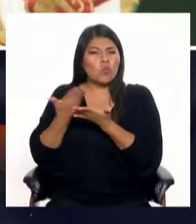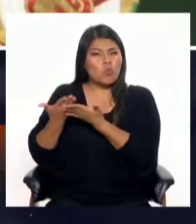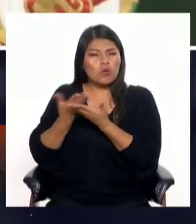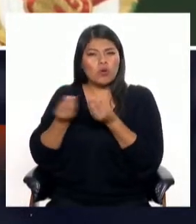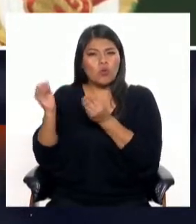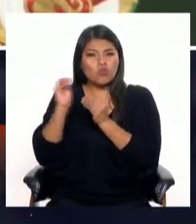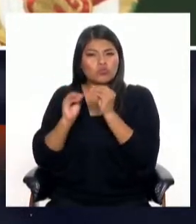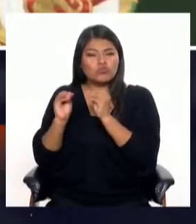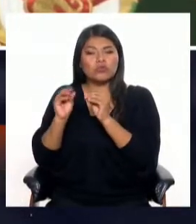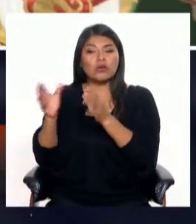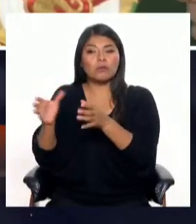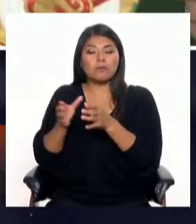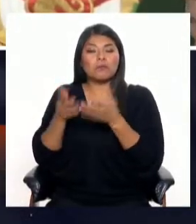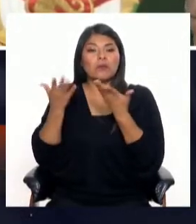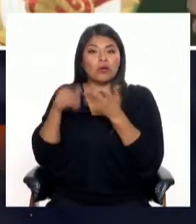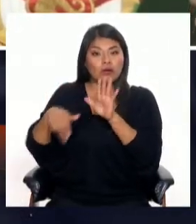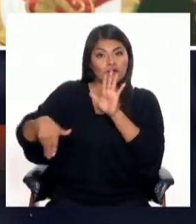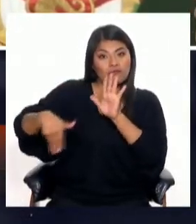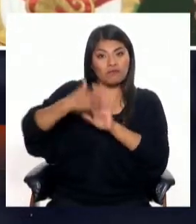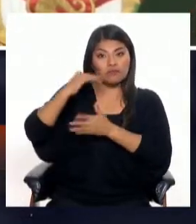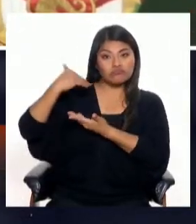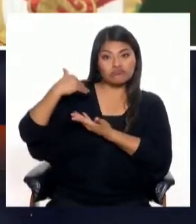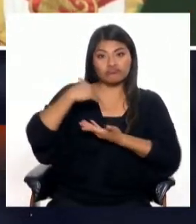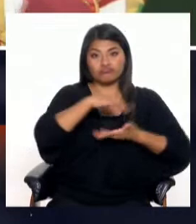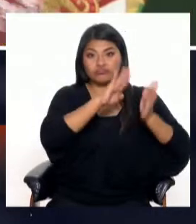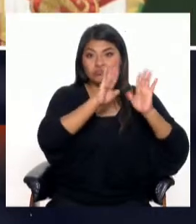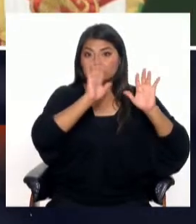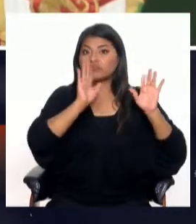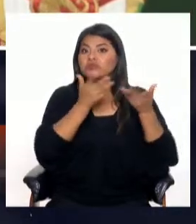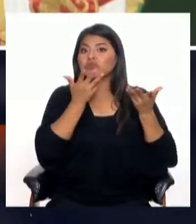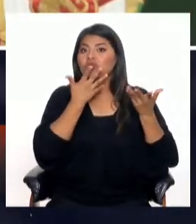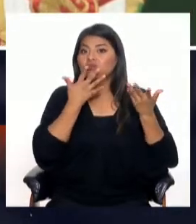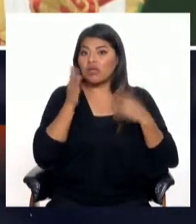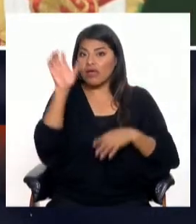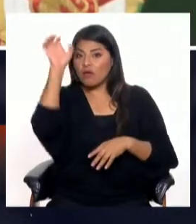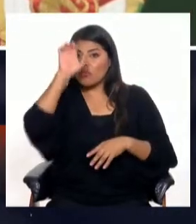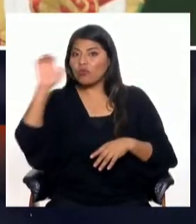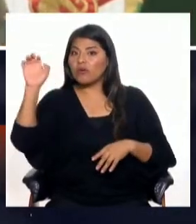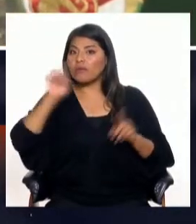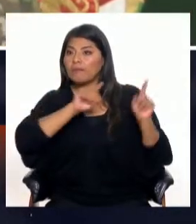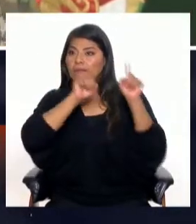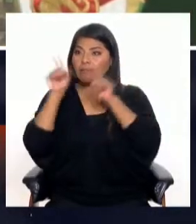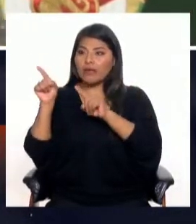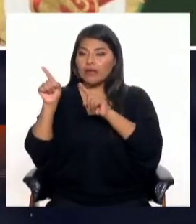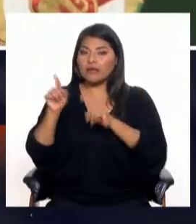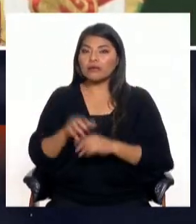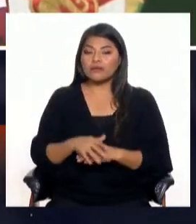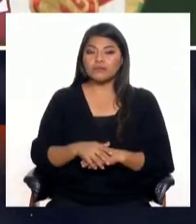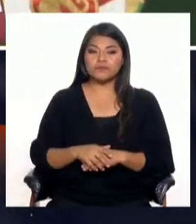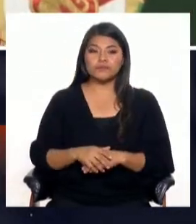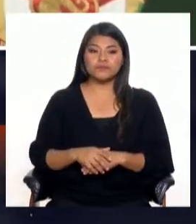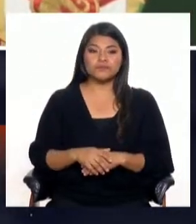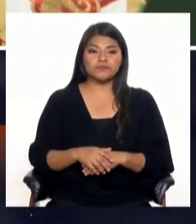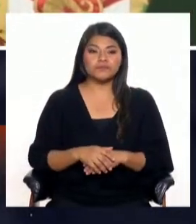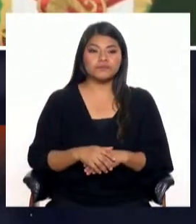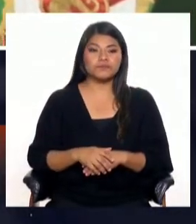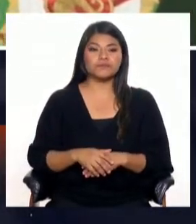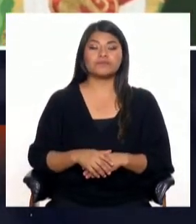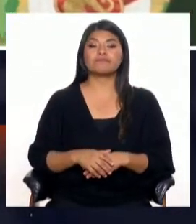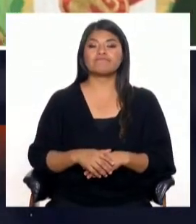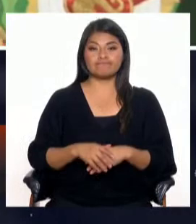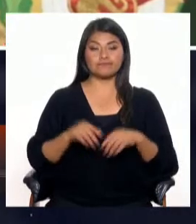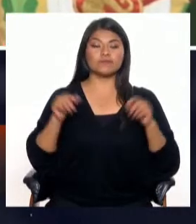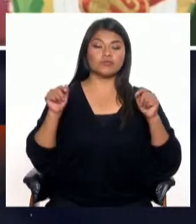al extranjero, vamos a decir al extranjero, porque el destino era Europa. Ciertamente, como usted lo refiere, es un golpe